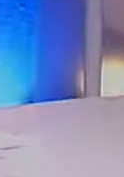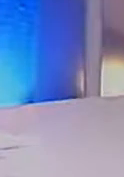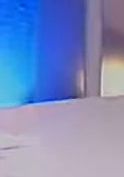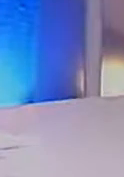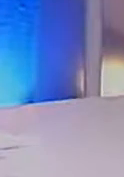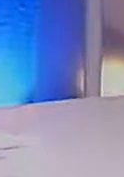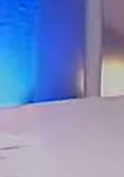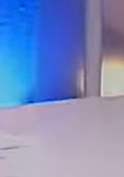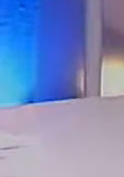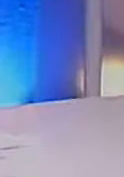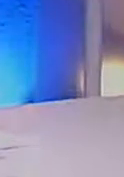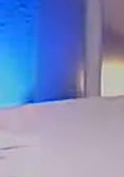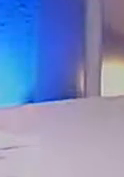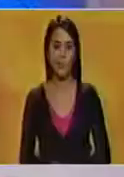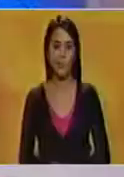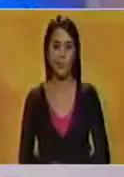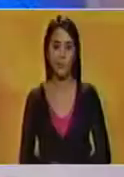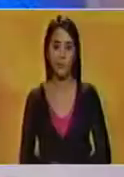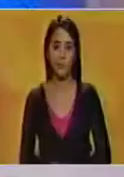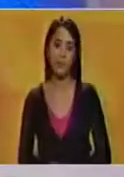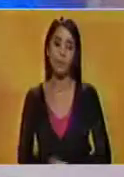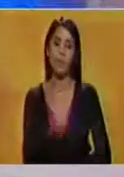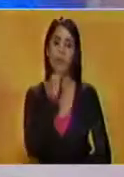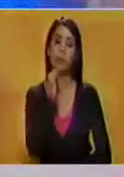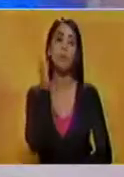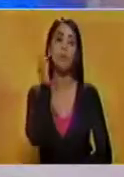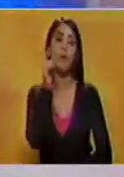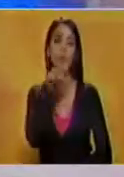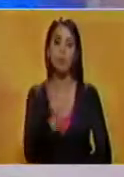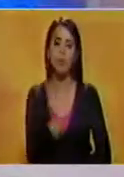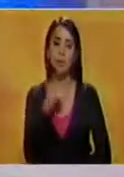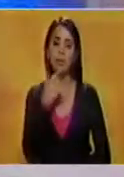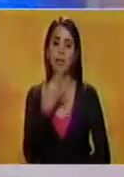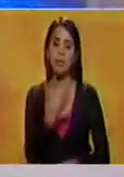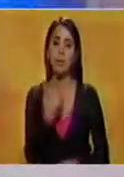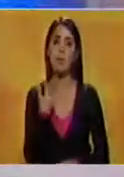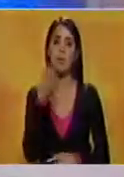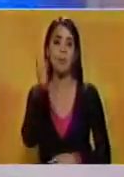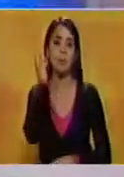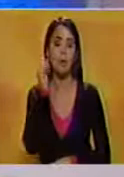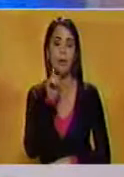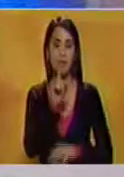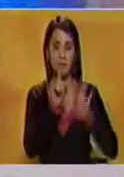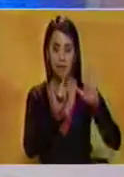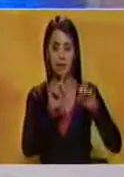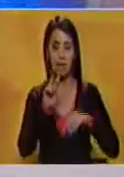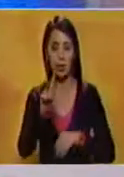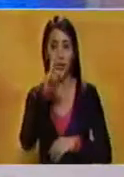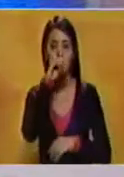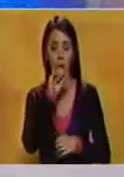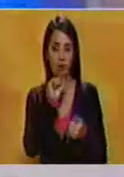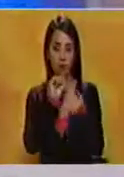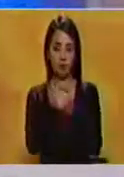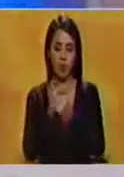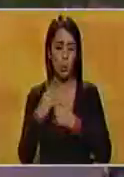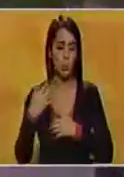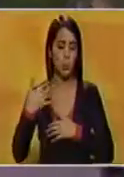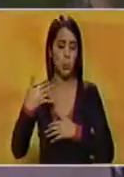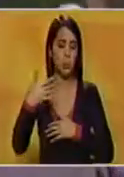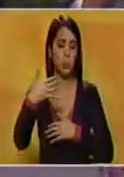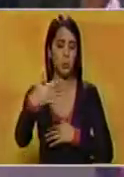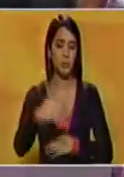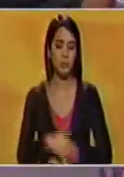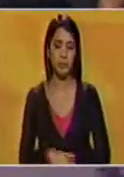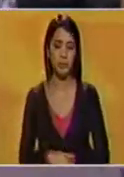Amigos, iniciamos las noticias del mundo del espectáculo con Kim Kardashian y el indulto que logró para una mujer de 62 años condenada a cadena perpetua. La presión